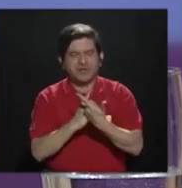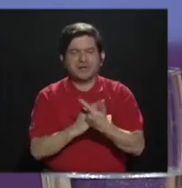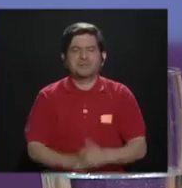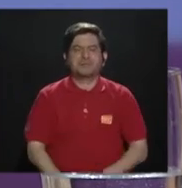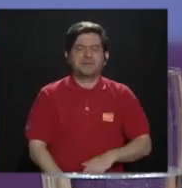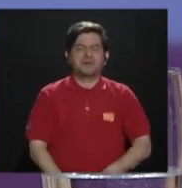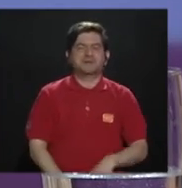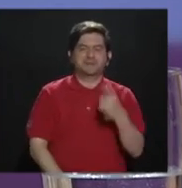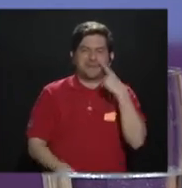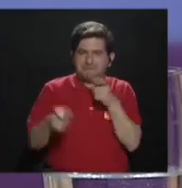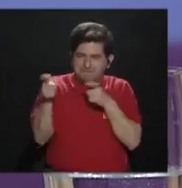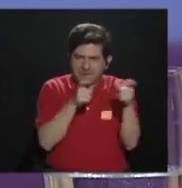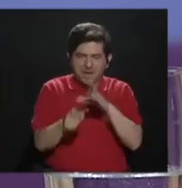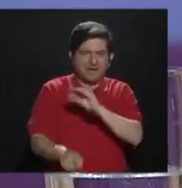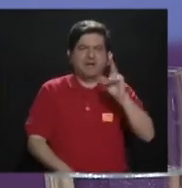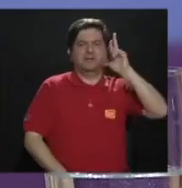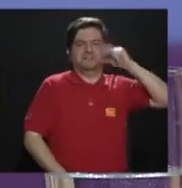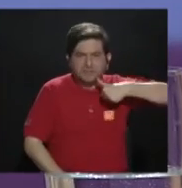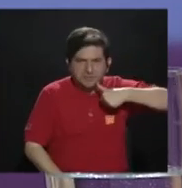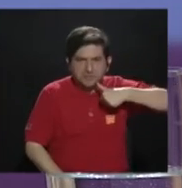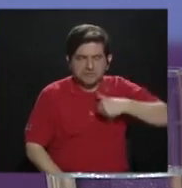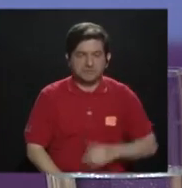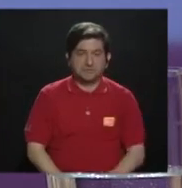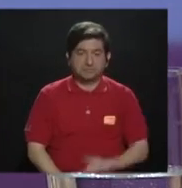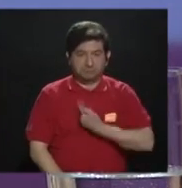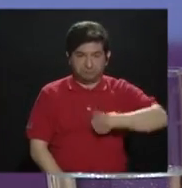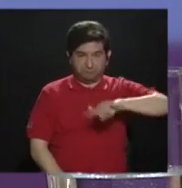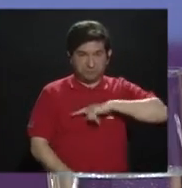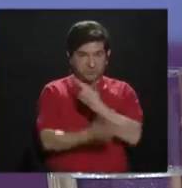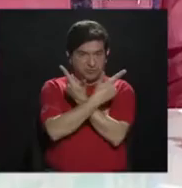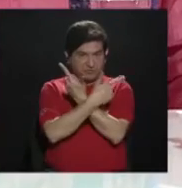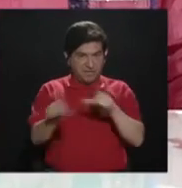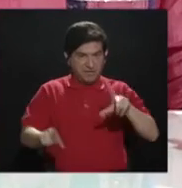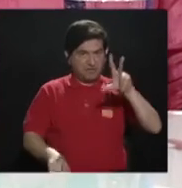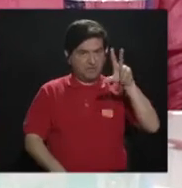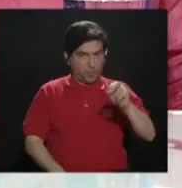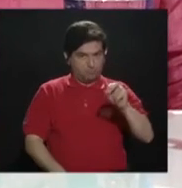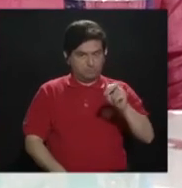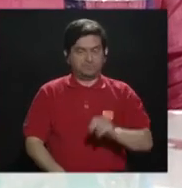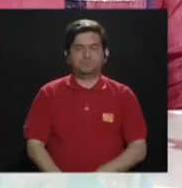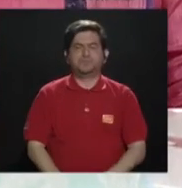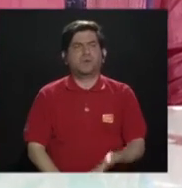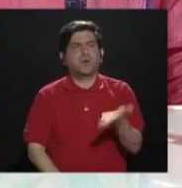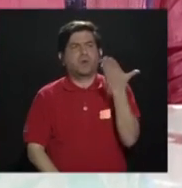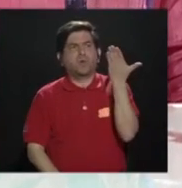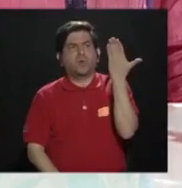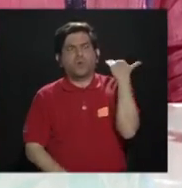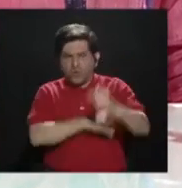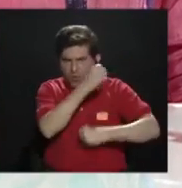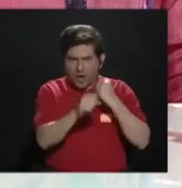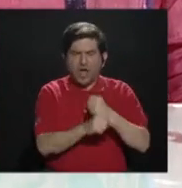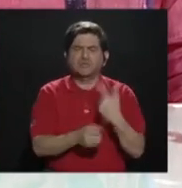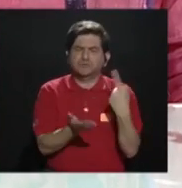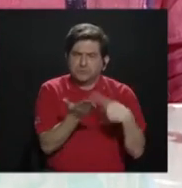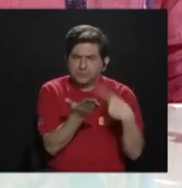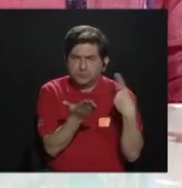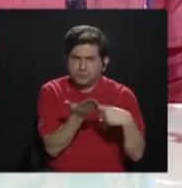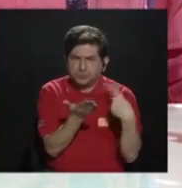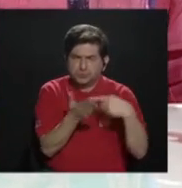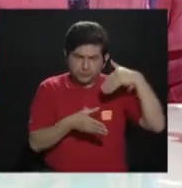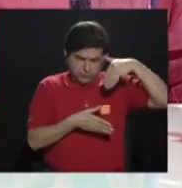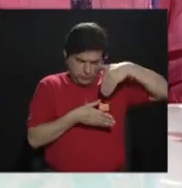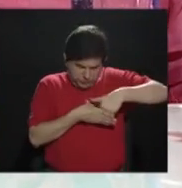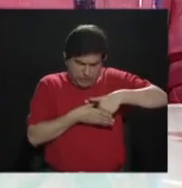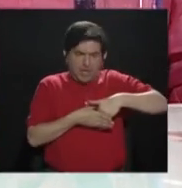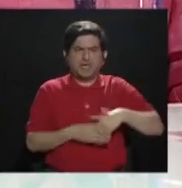y machista, y en eso no estamos exentos. Sí, hace muchos años que venimos dando una discusión hacia adentro de